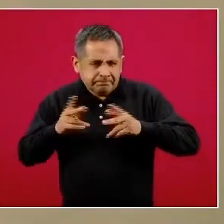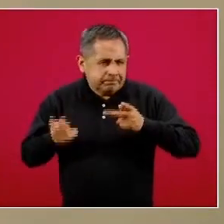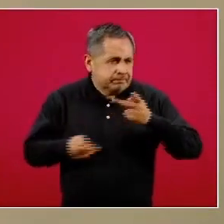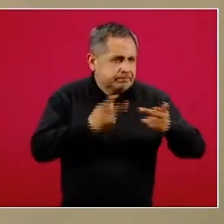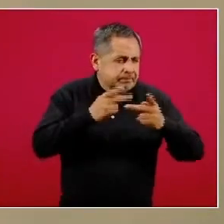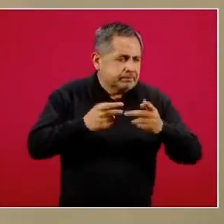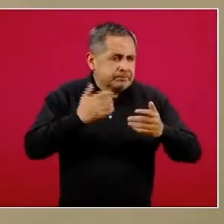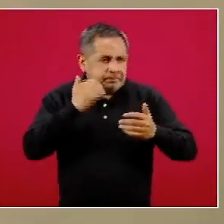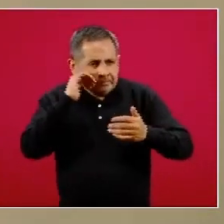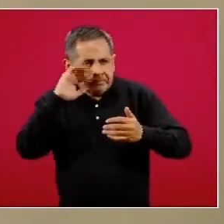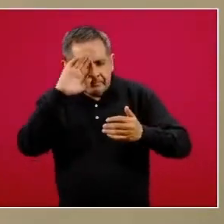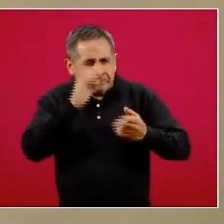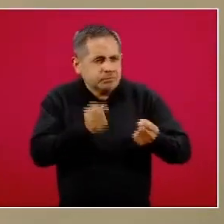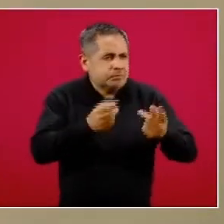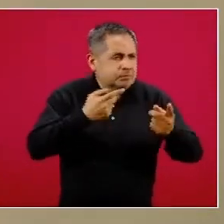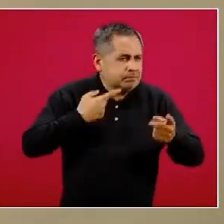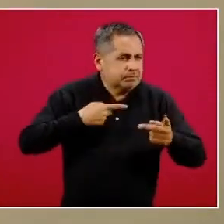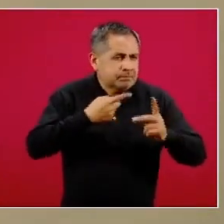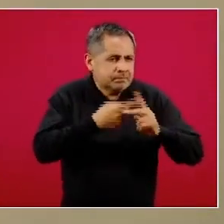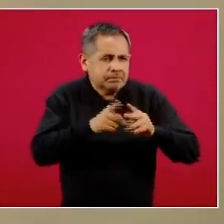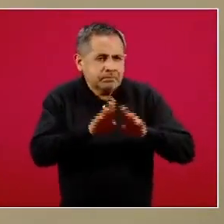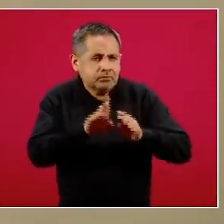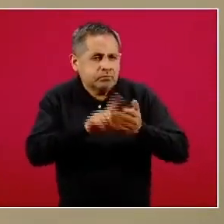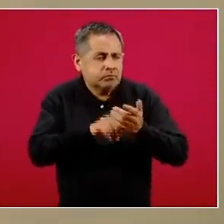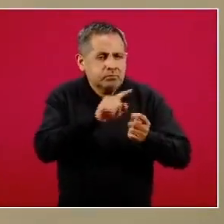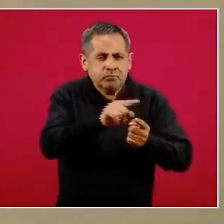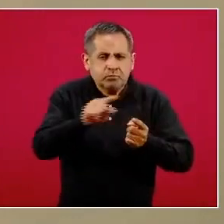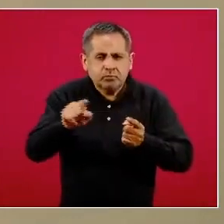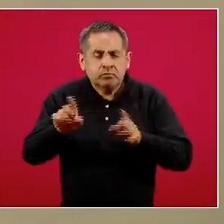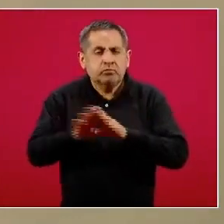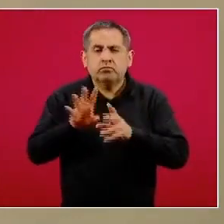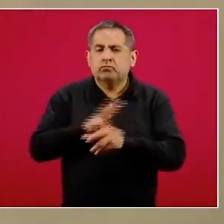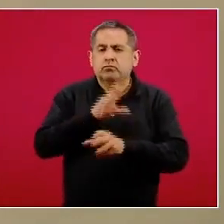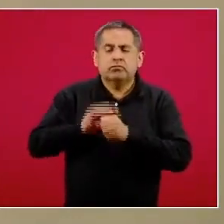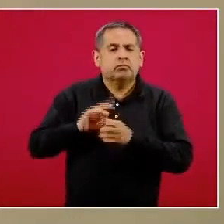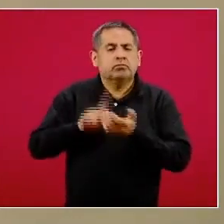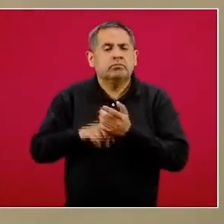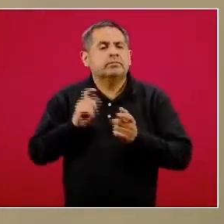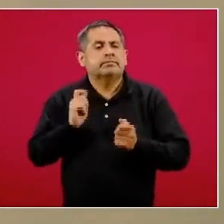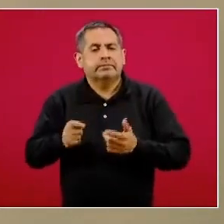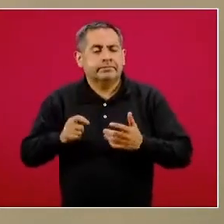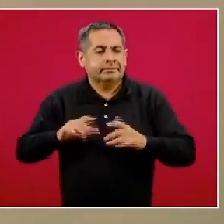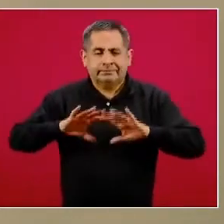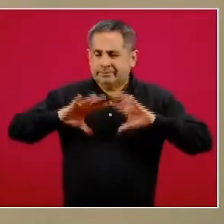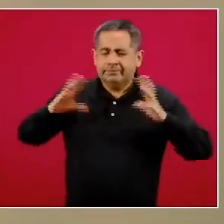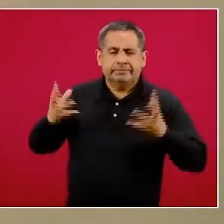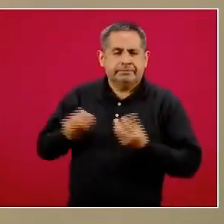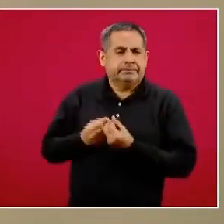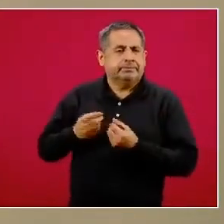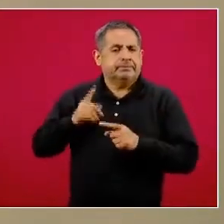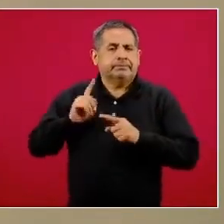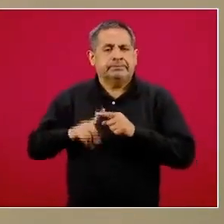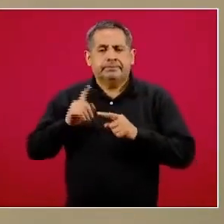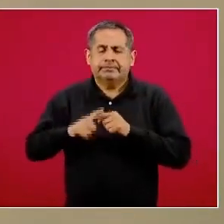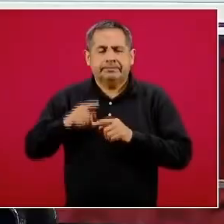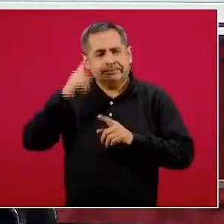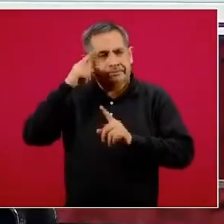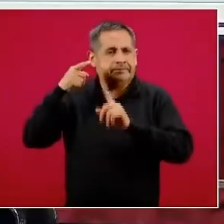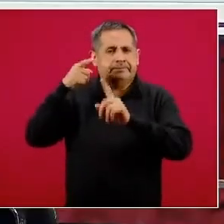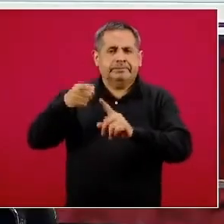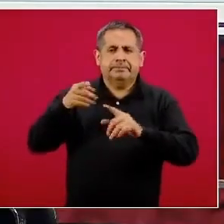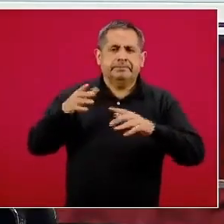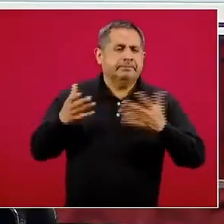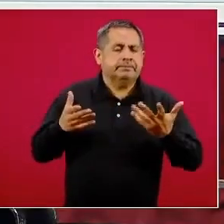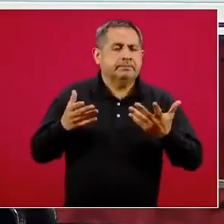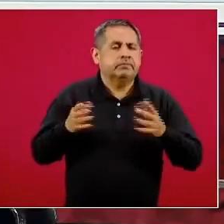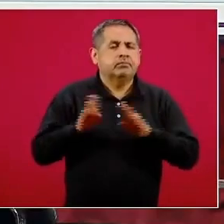signos, síntomas, inicio de estos signos y síntomas y toda su caracterización